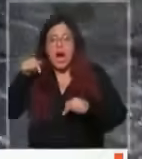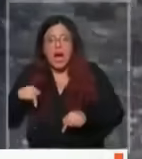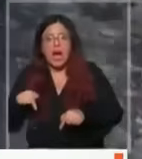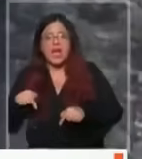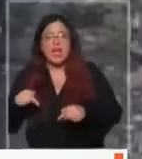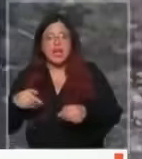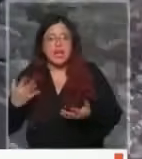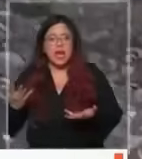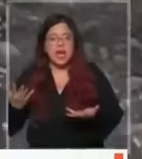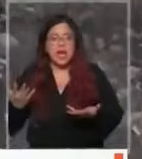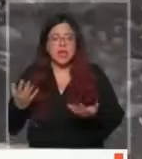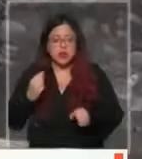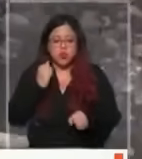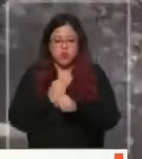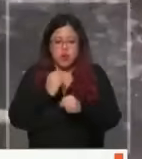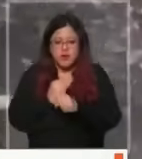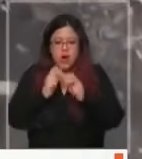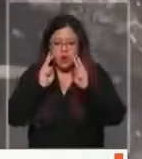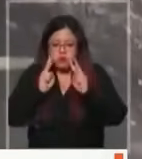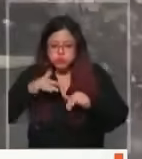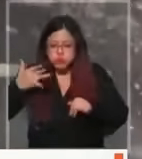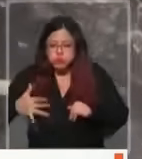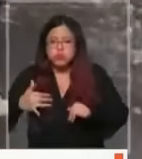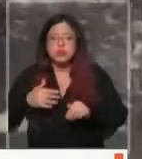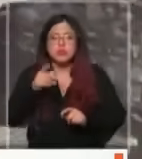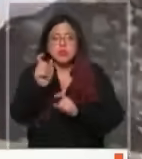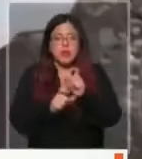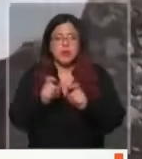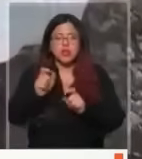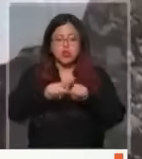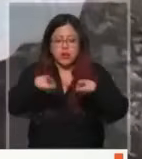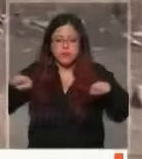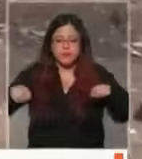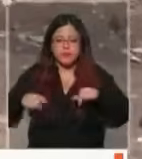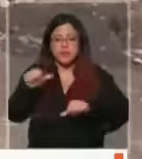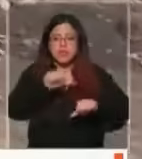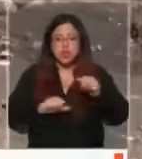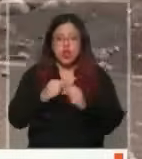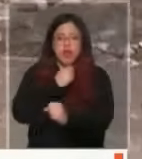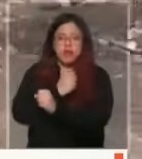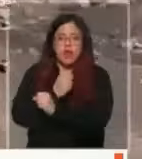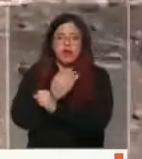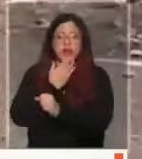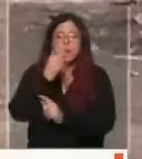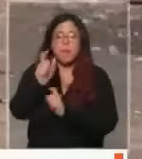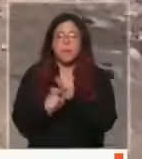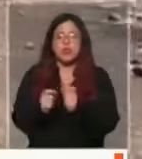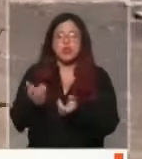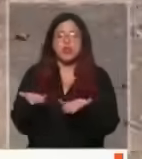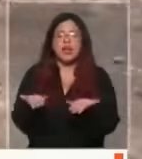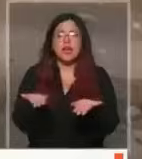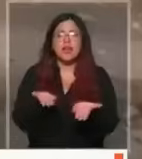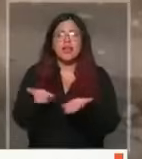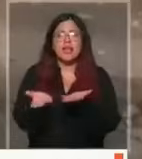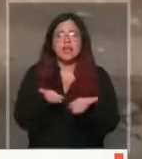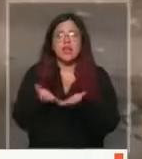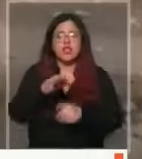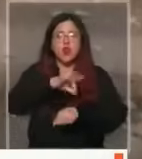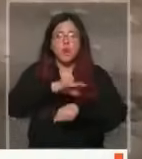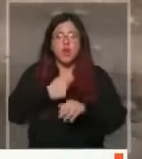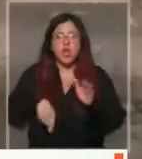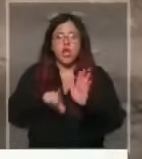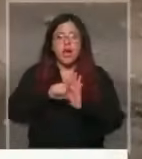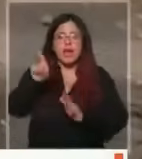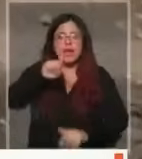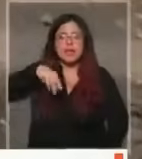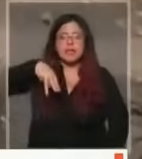donde tuvo especial relevancia la tarea de especialistas de la BUCAR de Carabineros y peritos del Servicio Médico Legal. Ante la avalancha